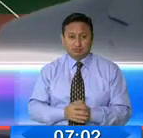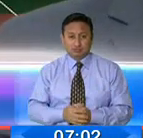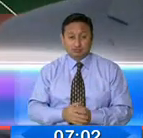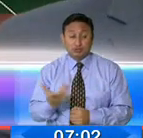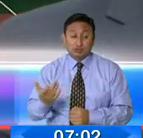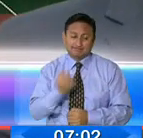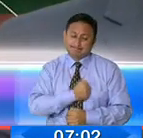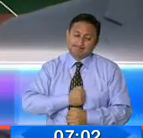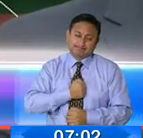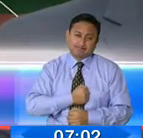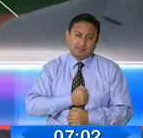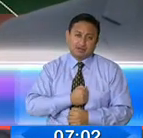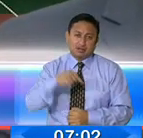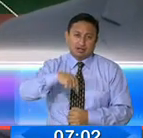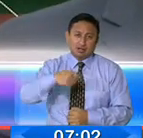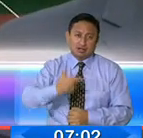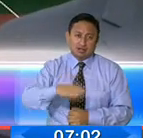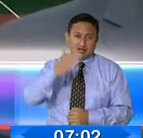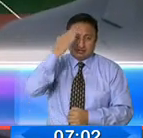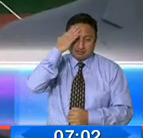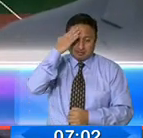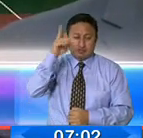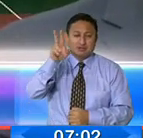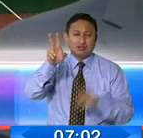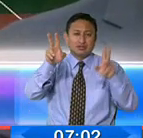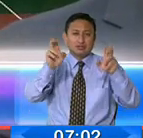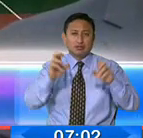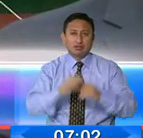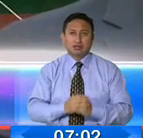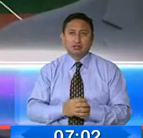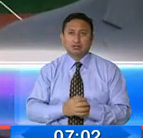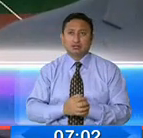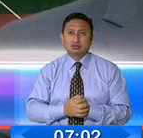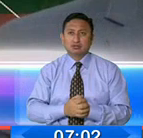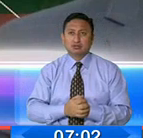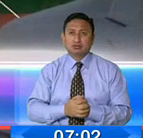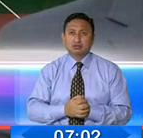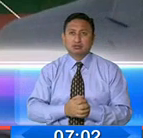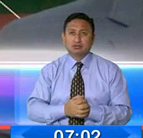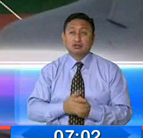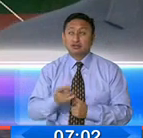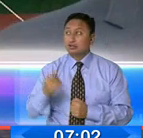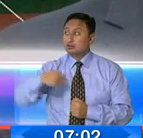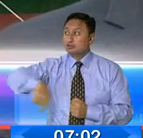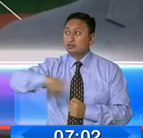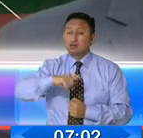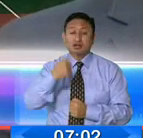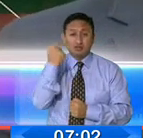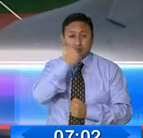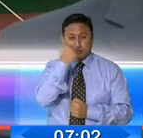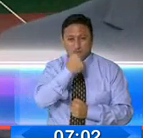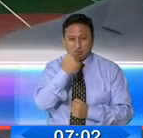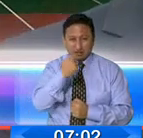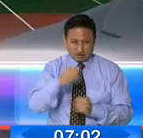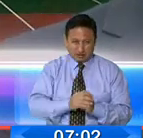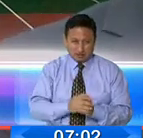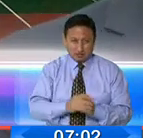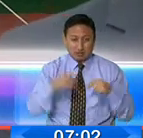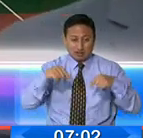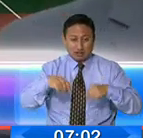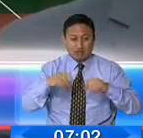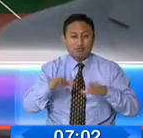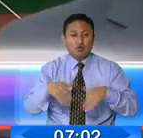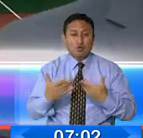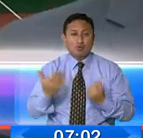estamos con la sombra de este tema de las contaminaciones, el narcotráfico, y de qué manera se puede